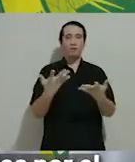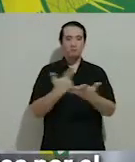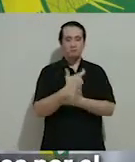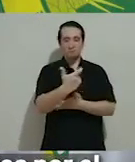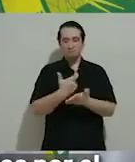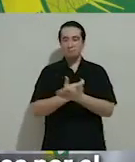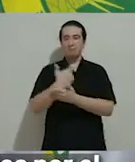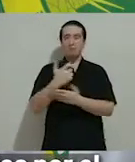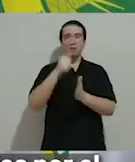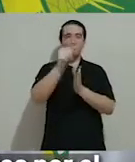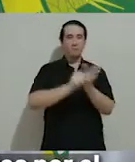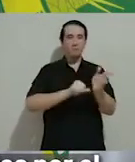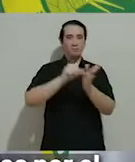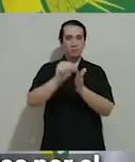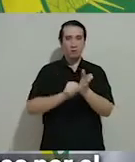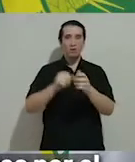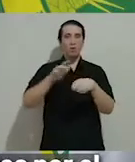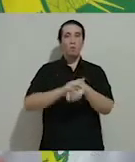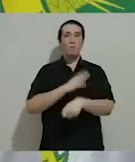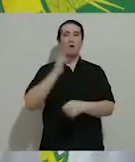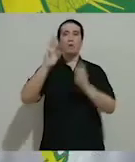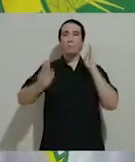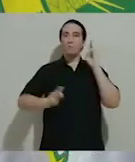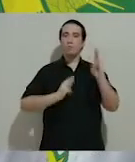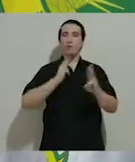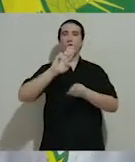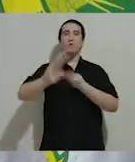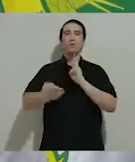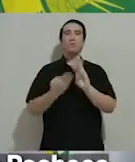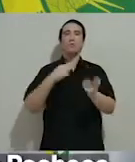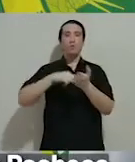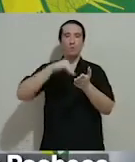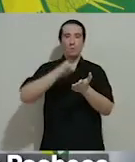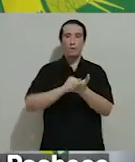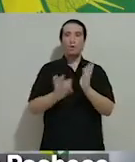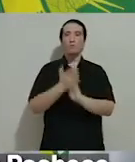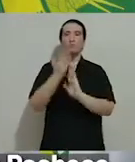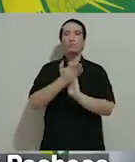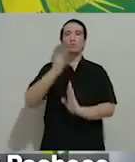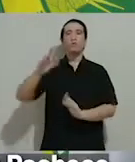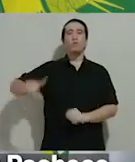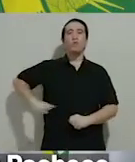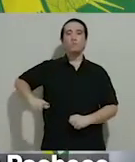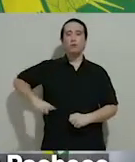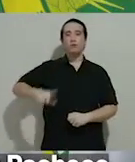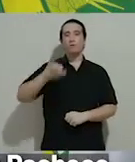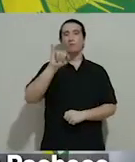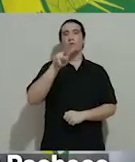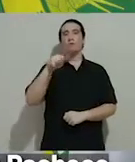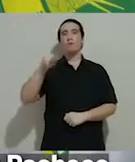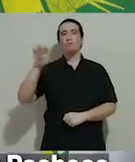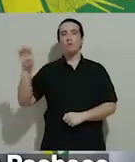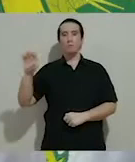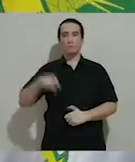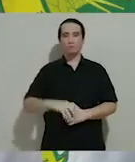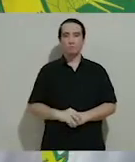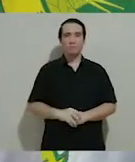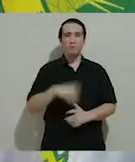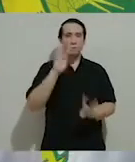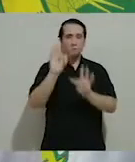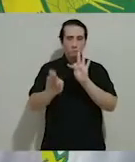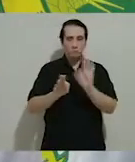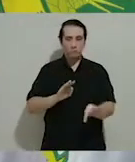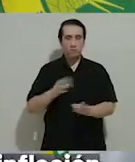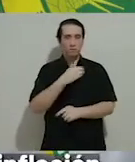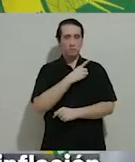genera altos pagos mensuales originados por el Museo del Mundo Maya, construido durante el gobierno de Ivonne Ortega Pacheco, y que se